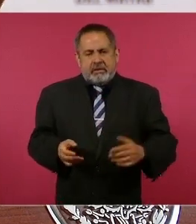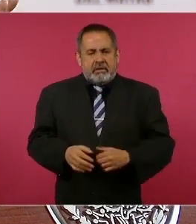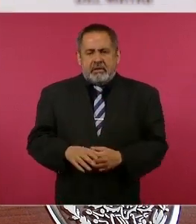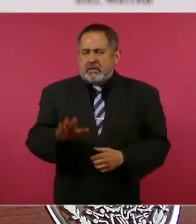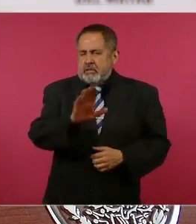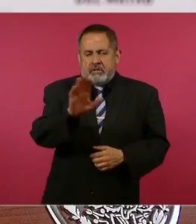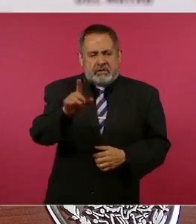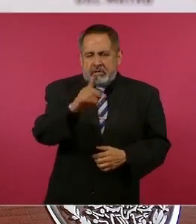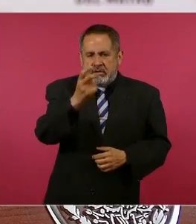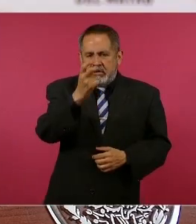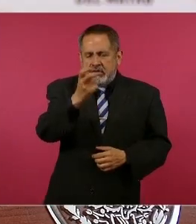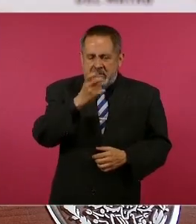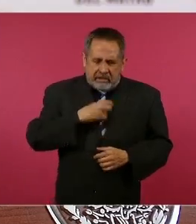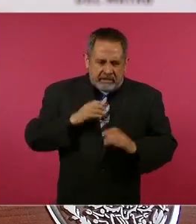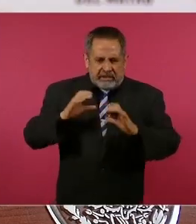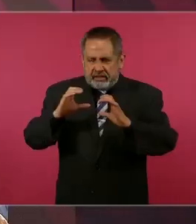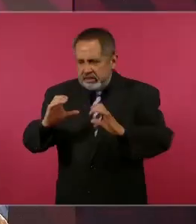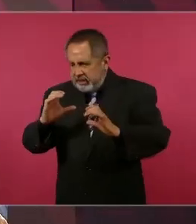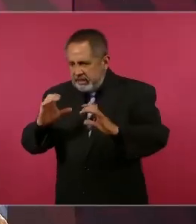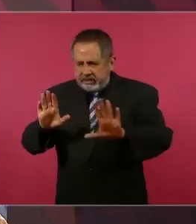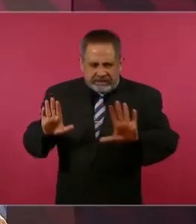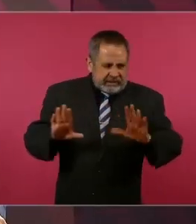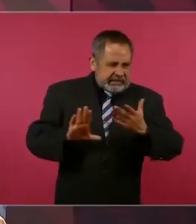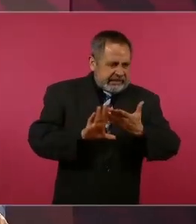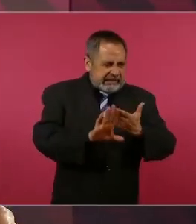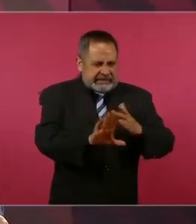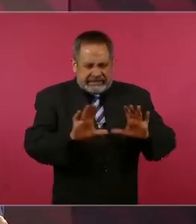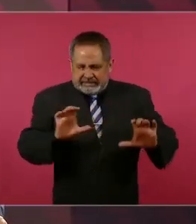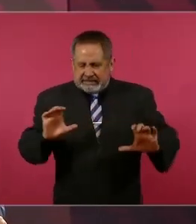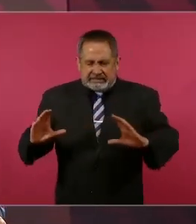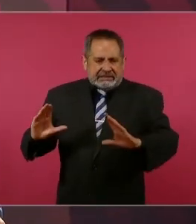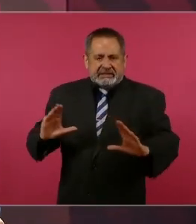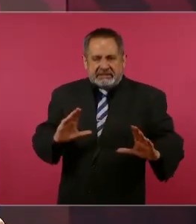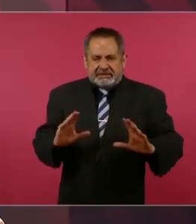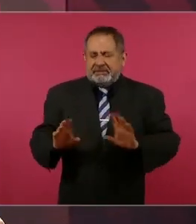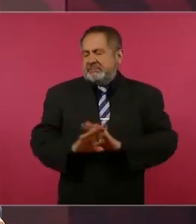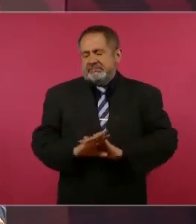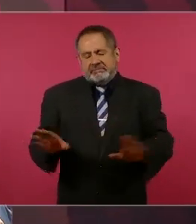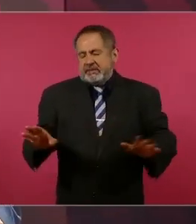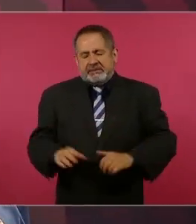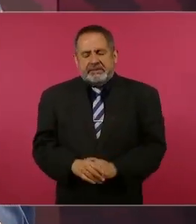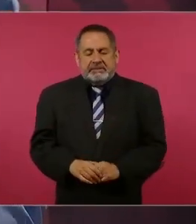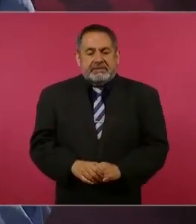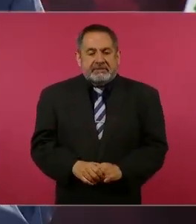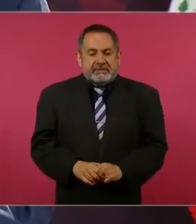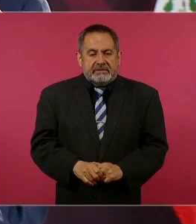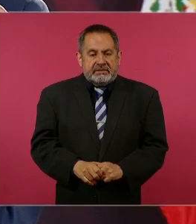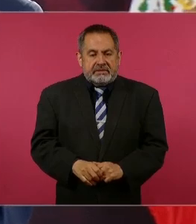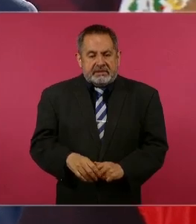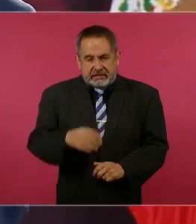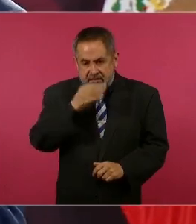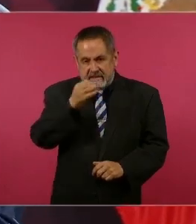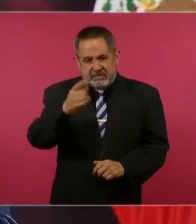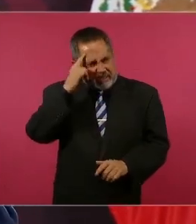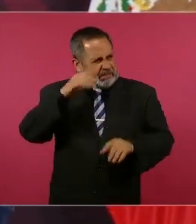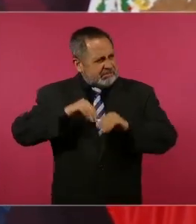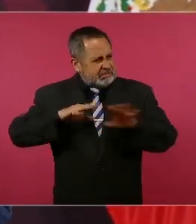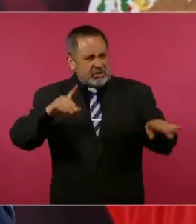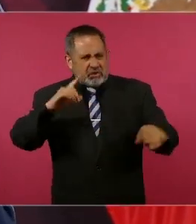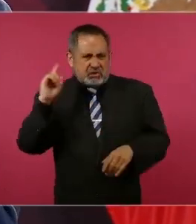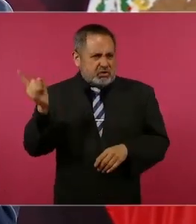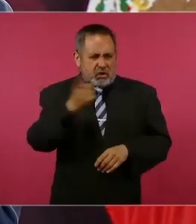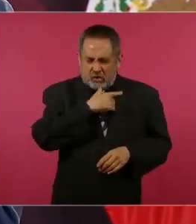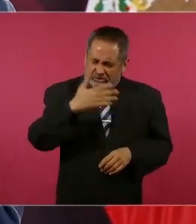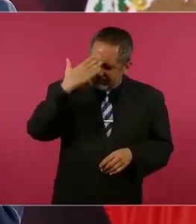Entonces hay que cuidar todo eso. Y esto lo digo para que se escuche en